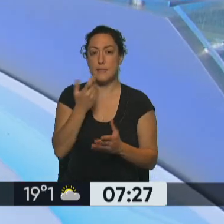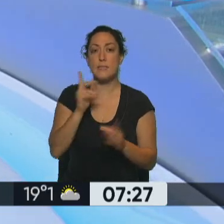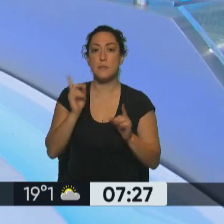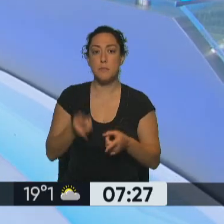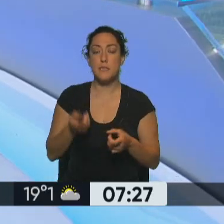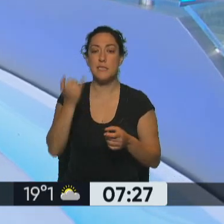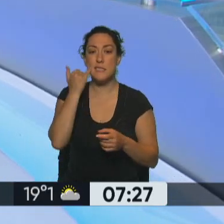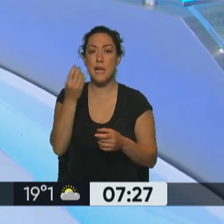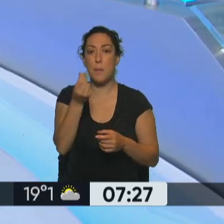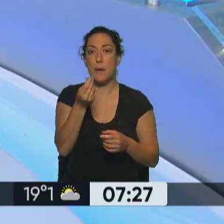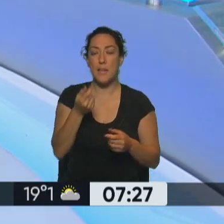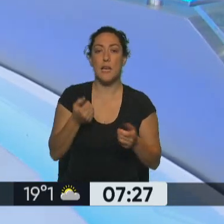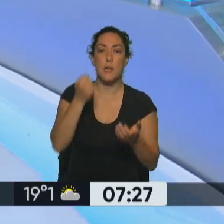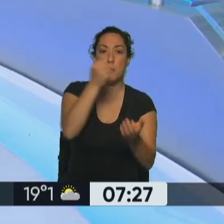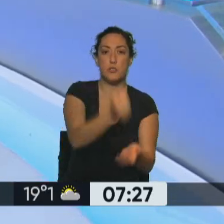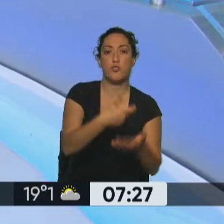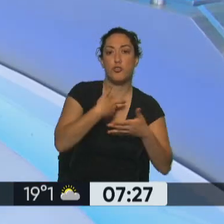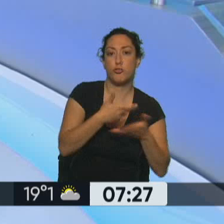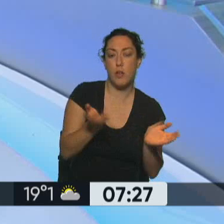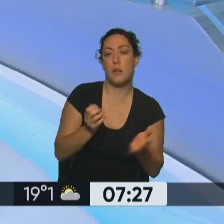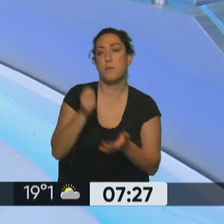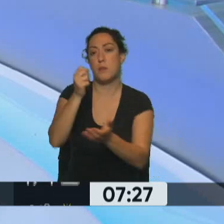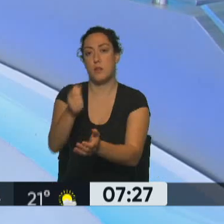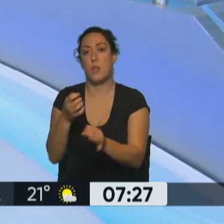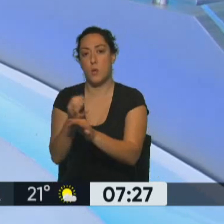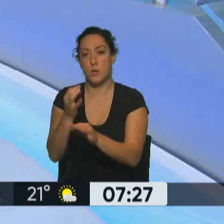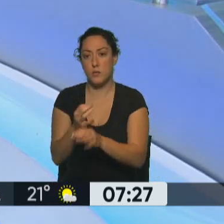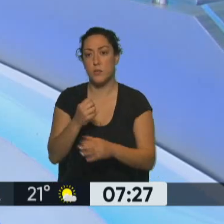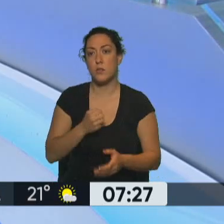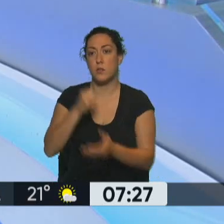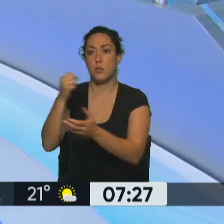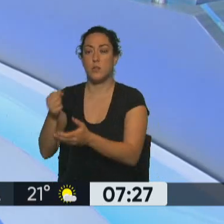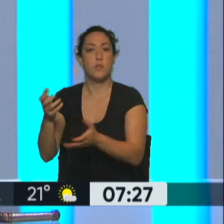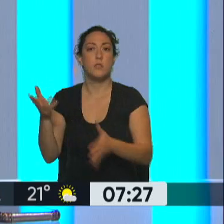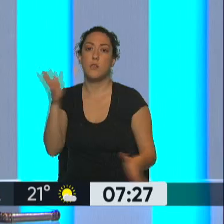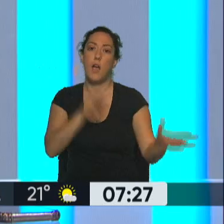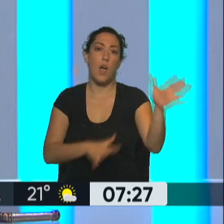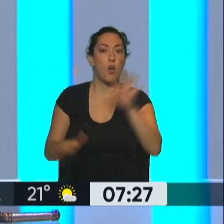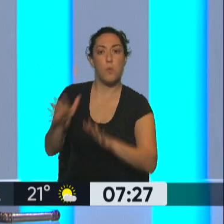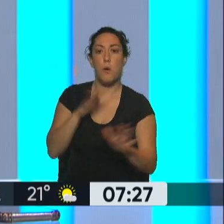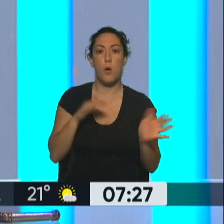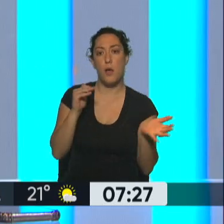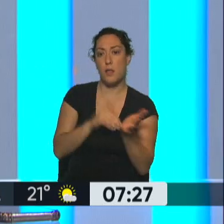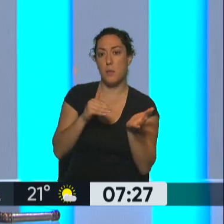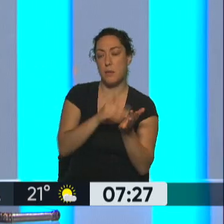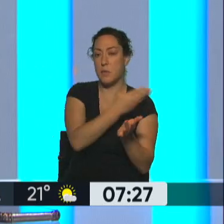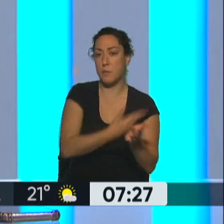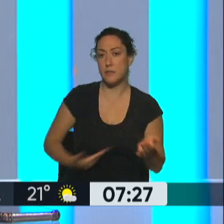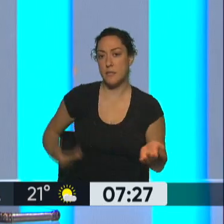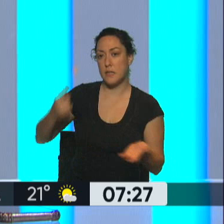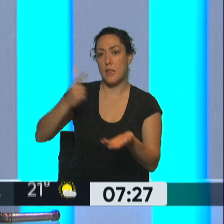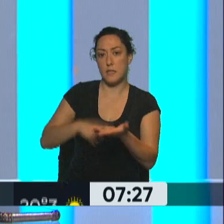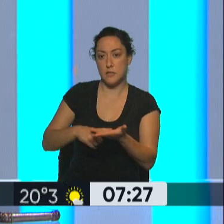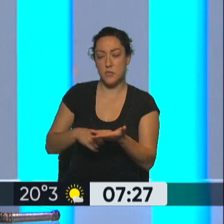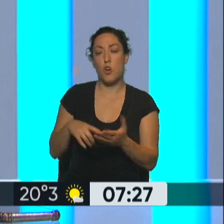no? Con partidas para inversión social, ¿qué pasa con las partidas para educación? ¿Qué pasa Se con reacomodan las para partidas, salud? quedará a disposición ahí del presidente de la Nación para